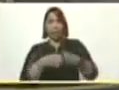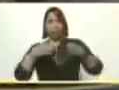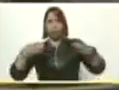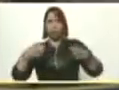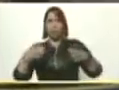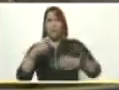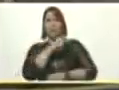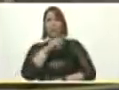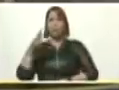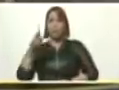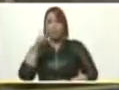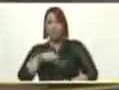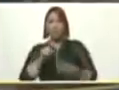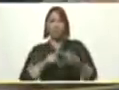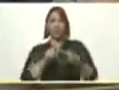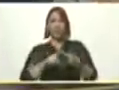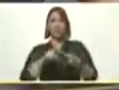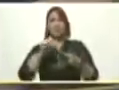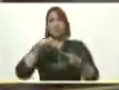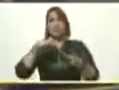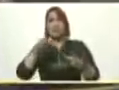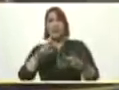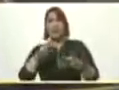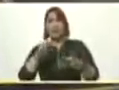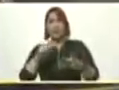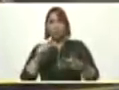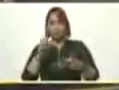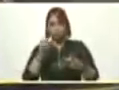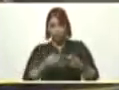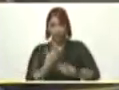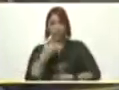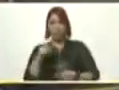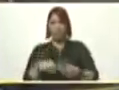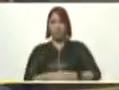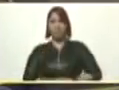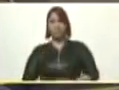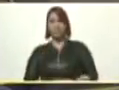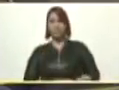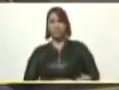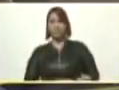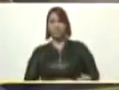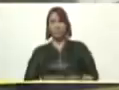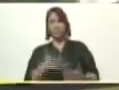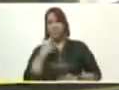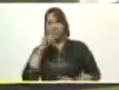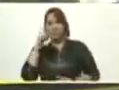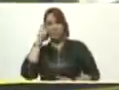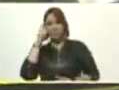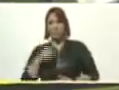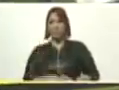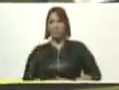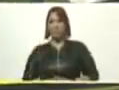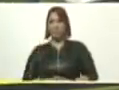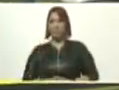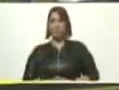sí correcto trajimos a Gilberto Santa Rosa claro vale bueno